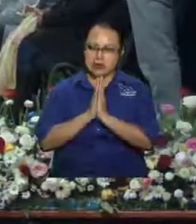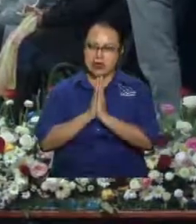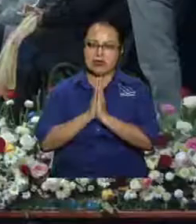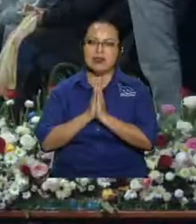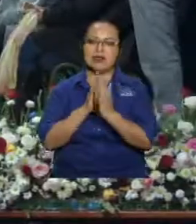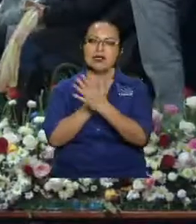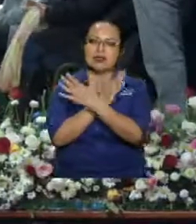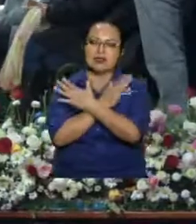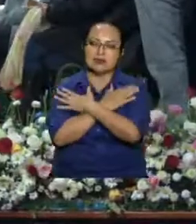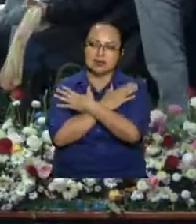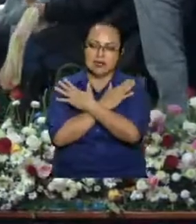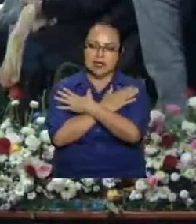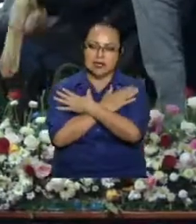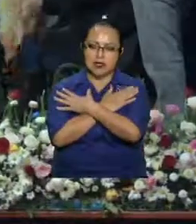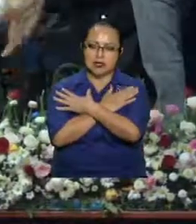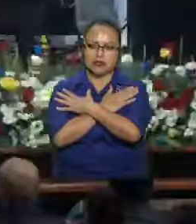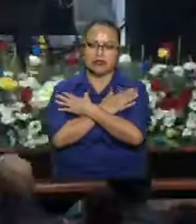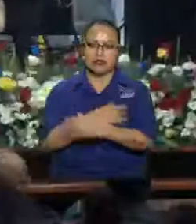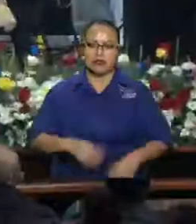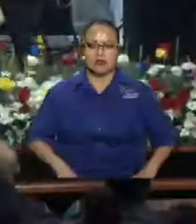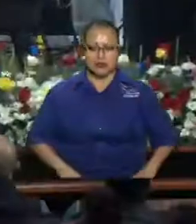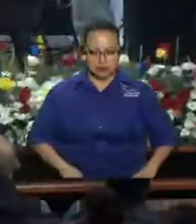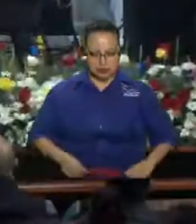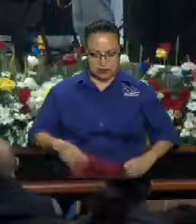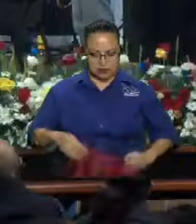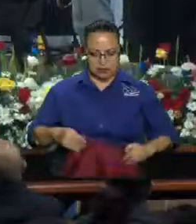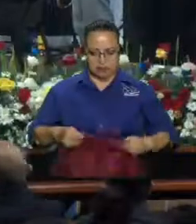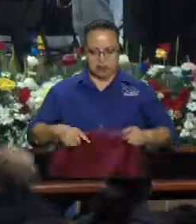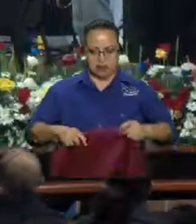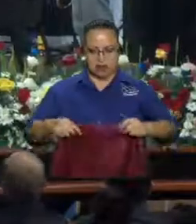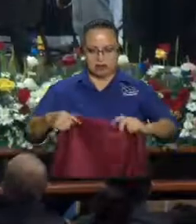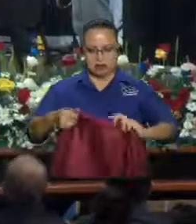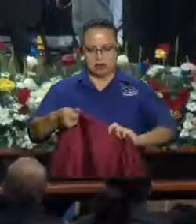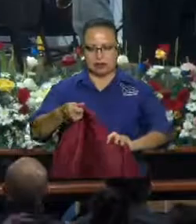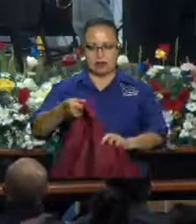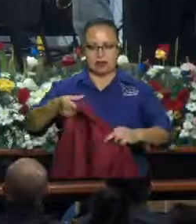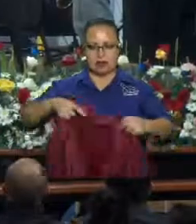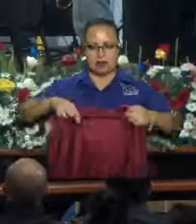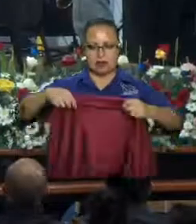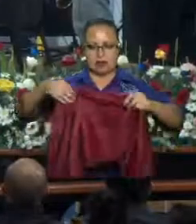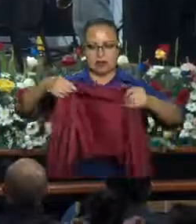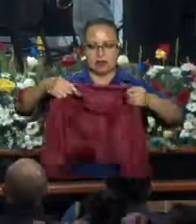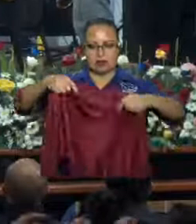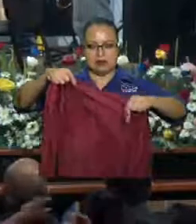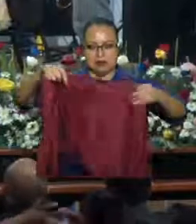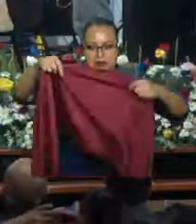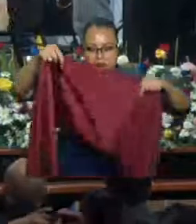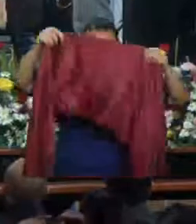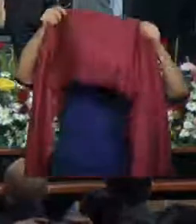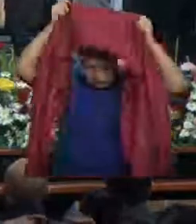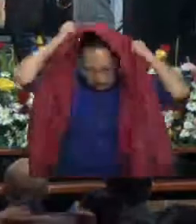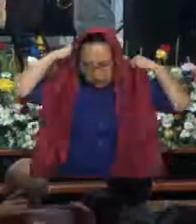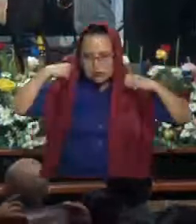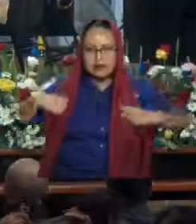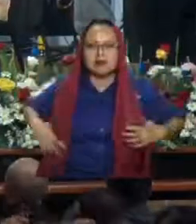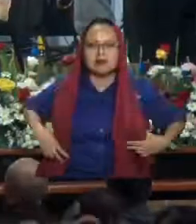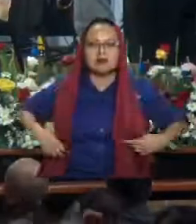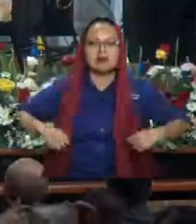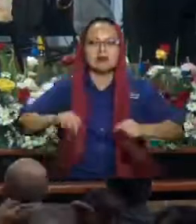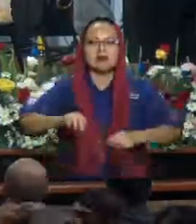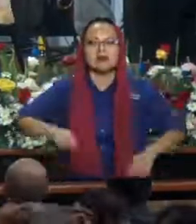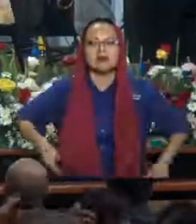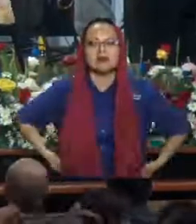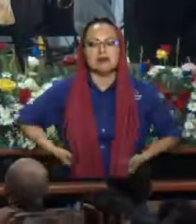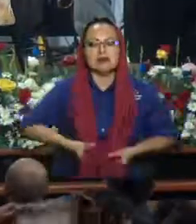los cumpleañeros en el nombre de Jesús. Ahí sentaditos donde están. ¿Me ayudan? Ahorita voy con ustedes. Ahorita les llevo pastel a